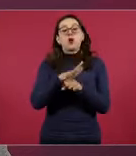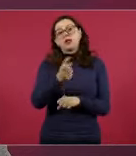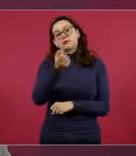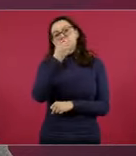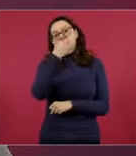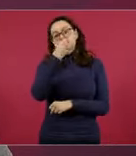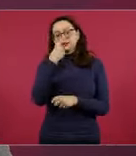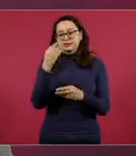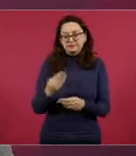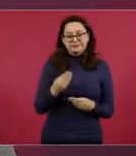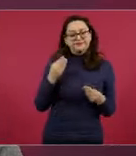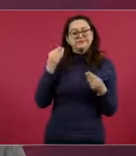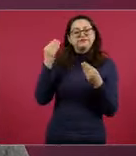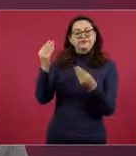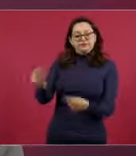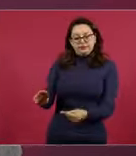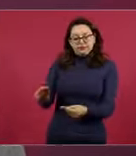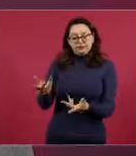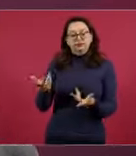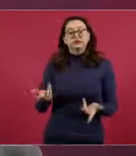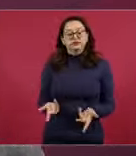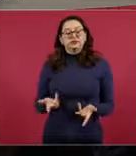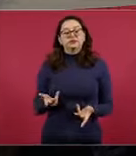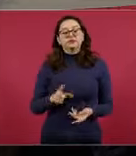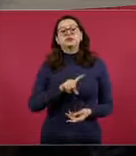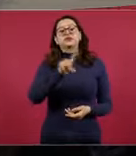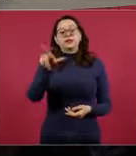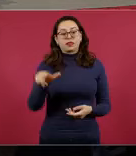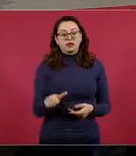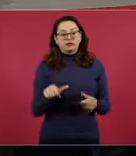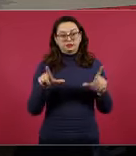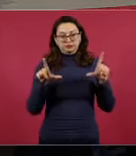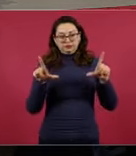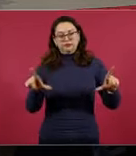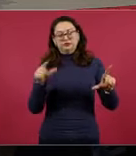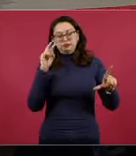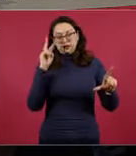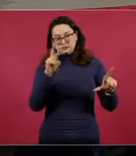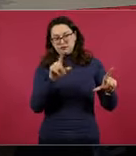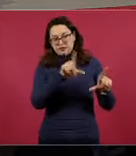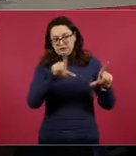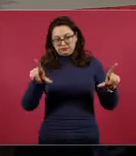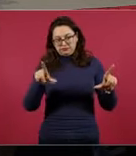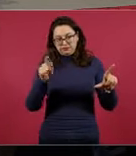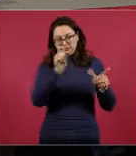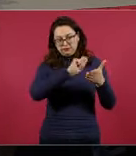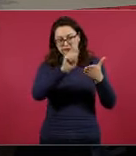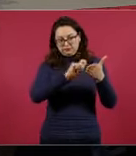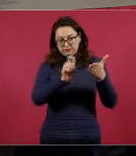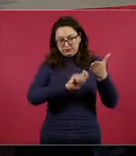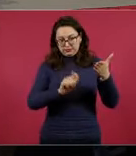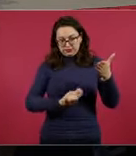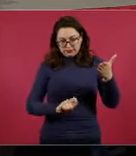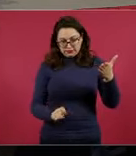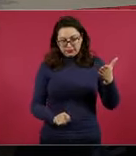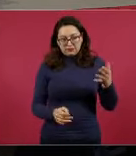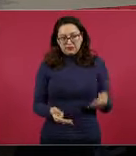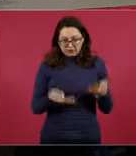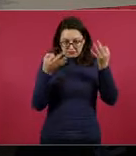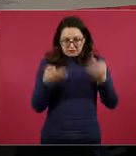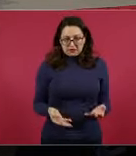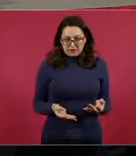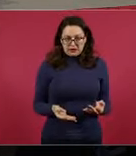tratamiento terapéutico oportuno y entonces genera una receta como esta que está en la siguiente. Que es una receta como debe de ser, es